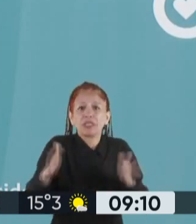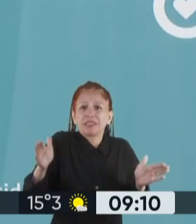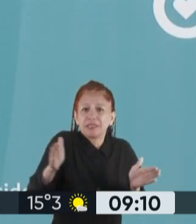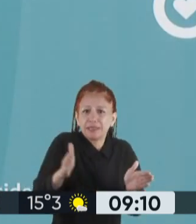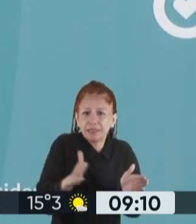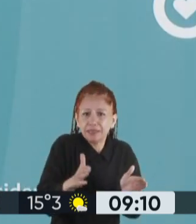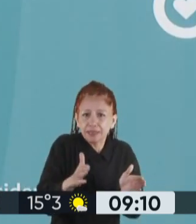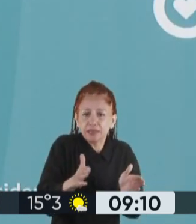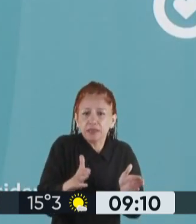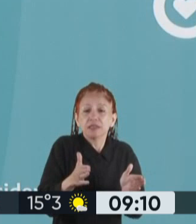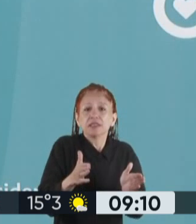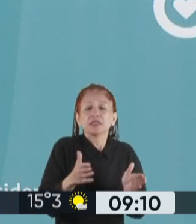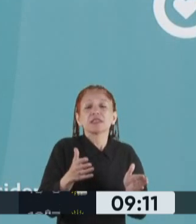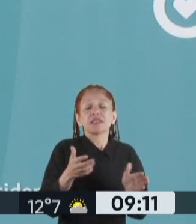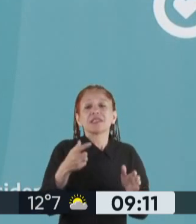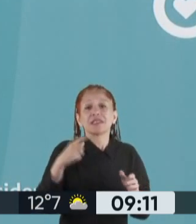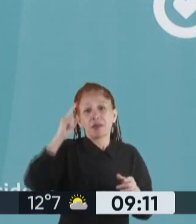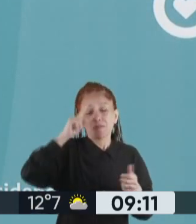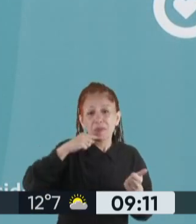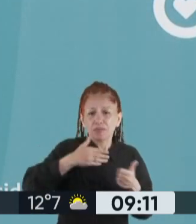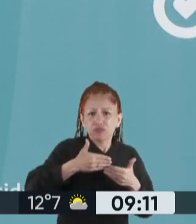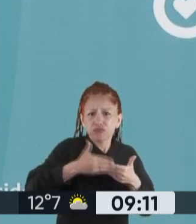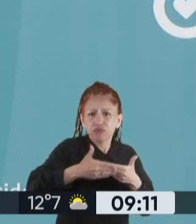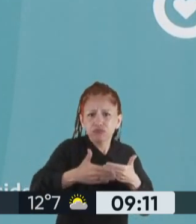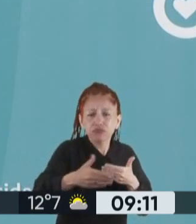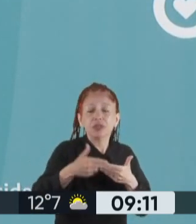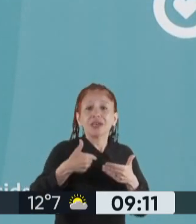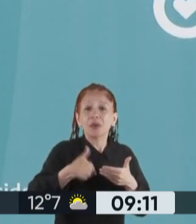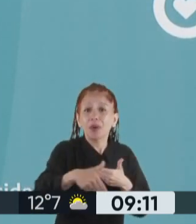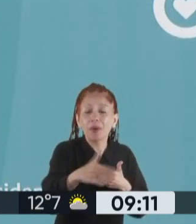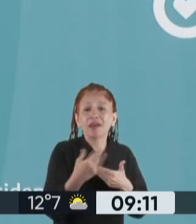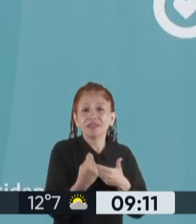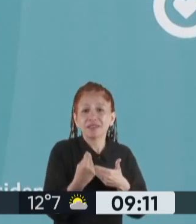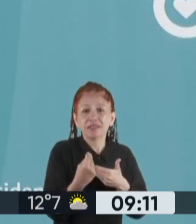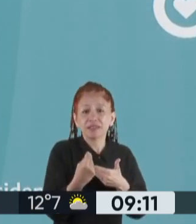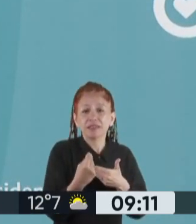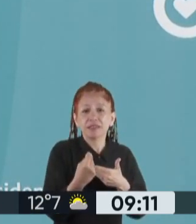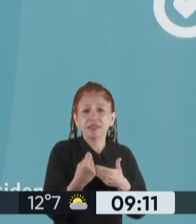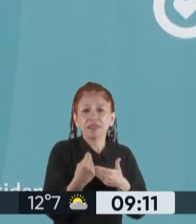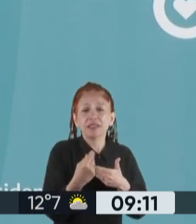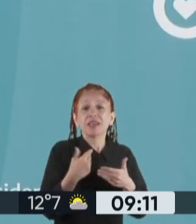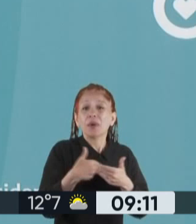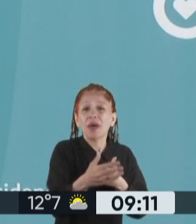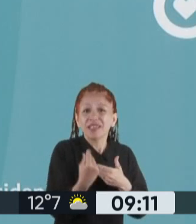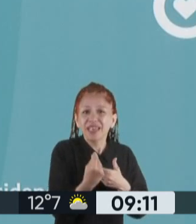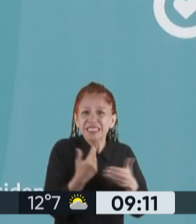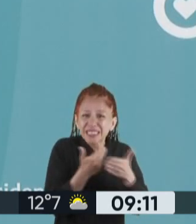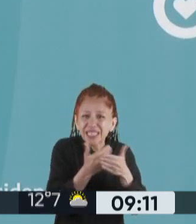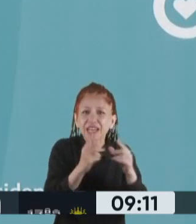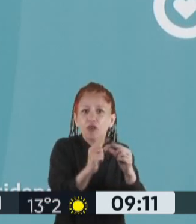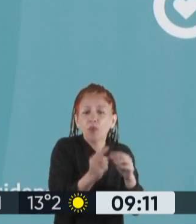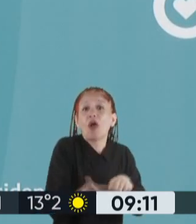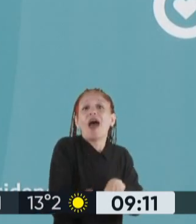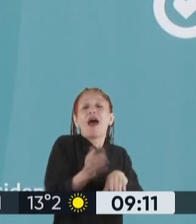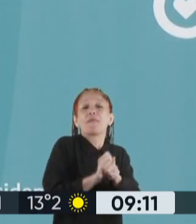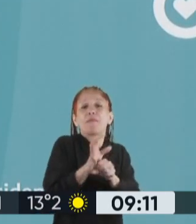son 3 semestres consecutivos de disminución y que nos estamos acercando a los límites, a los números de prepandemia. Por